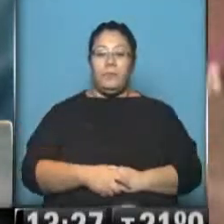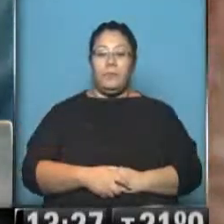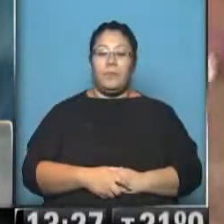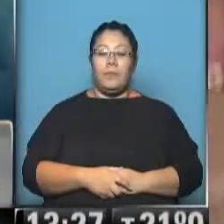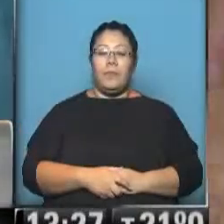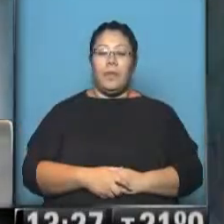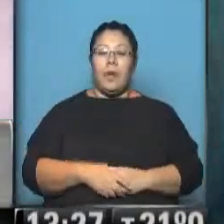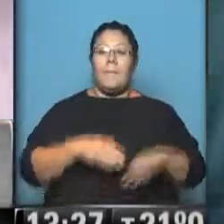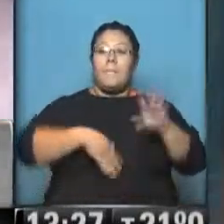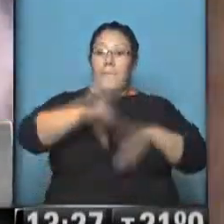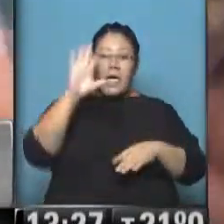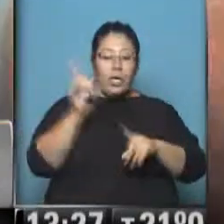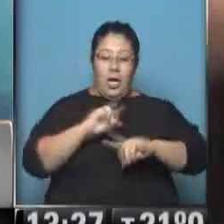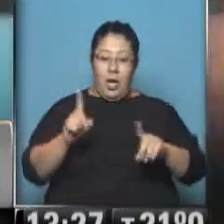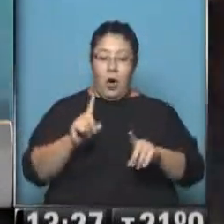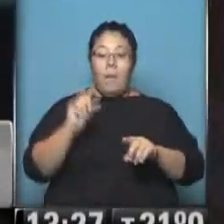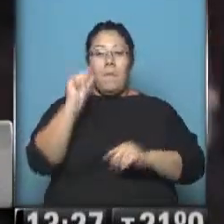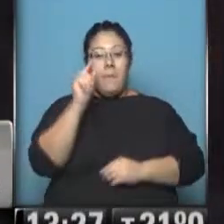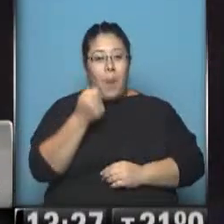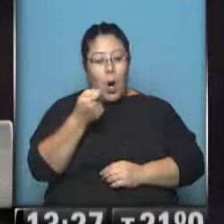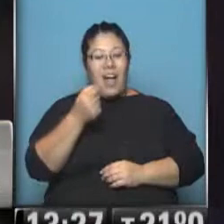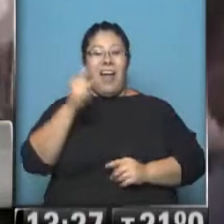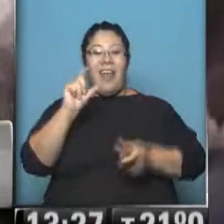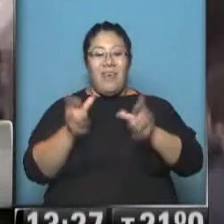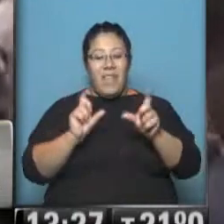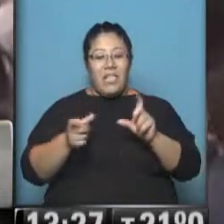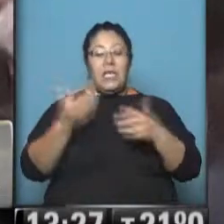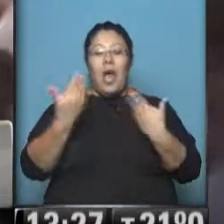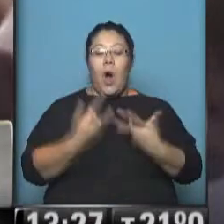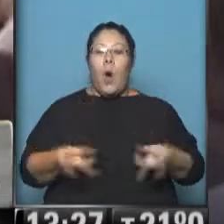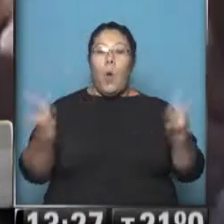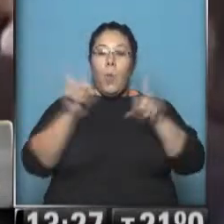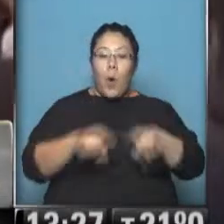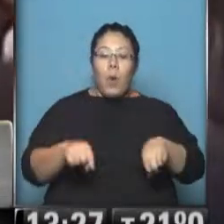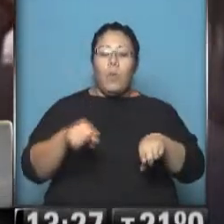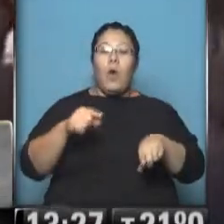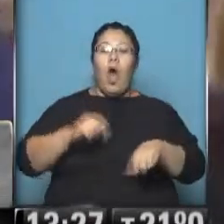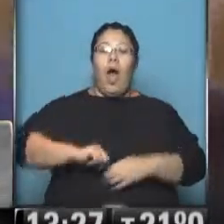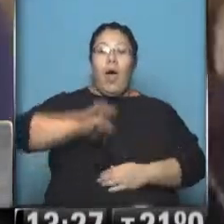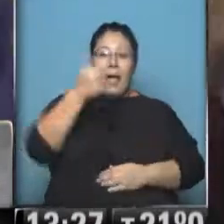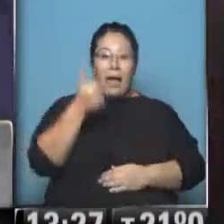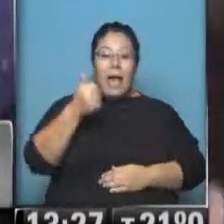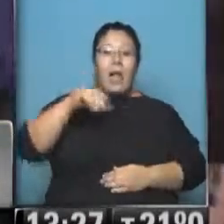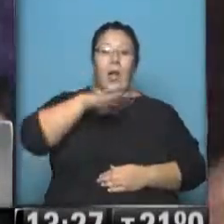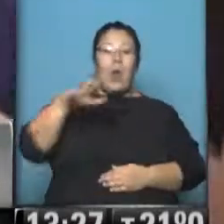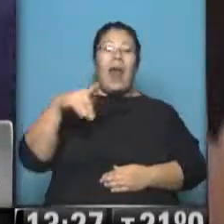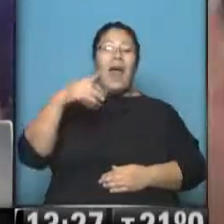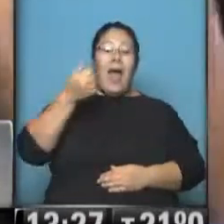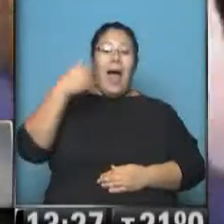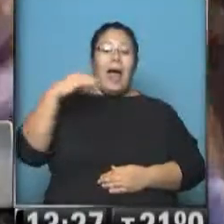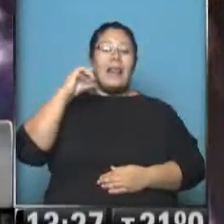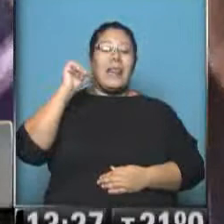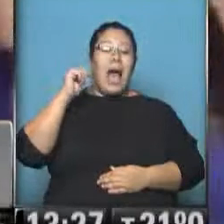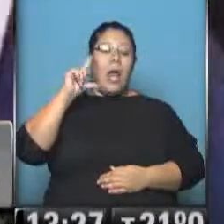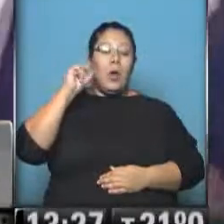Sin mayoría absoluta, el Partido Socialista Español volvió a ganar las elecciones parlamentarias en Andalucía, obteniendo el 35,4%